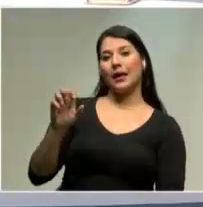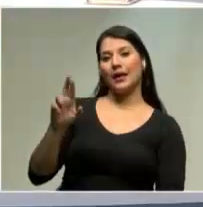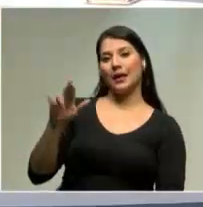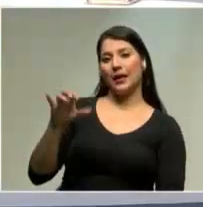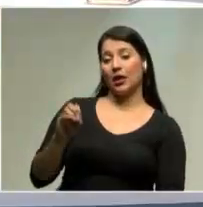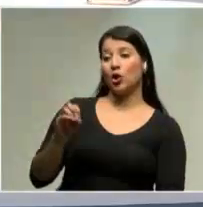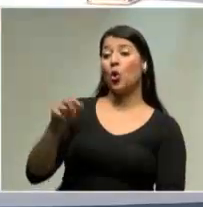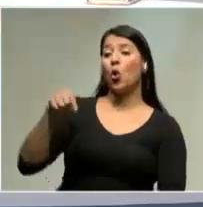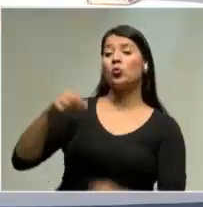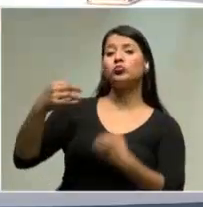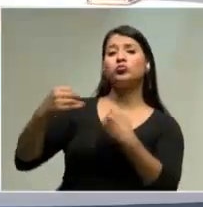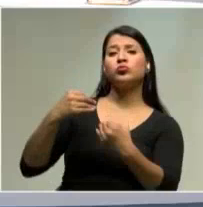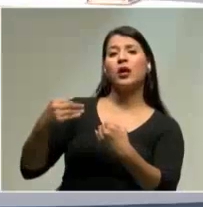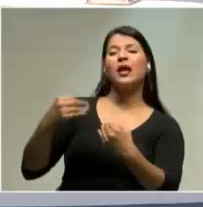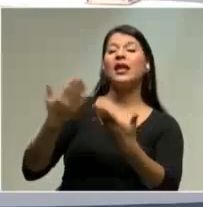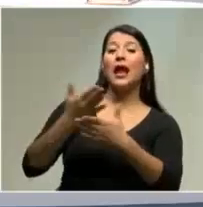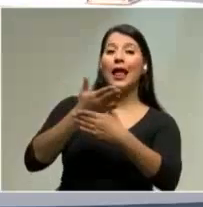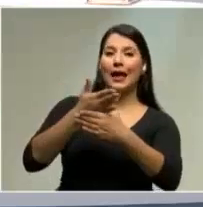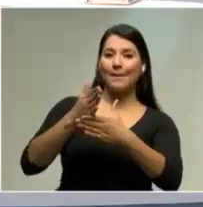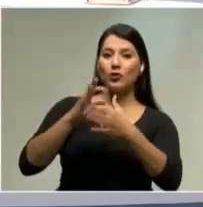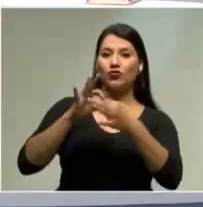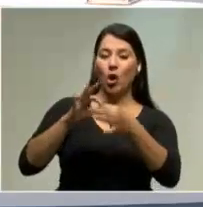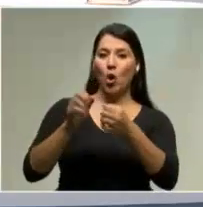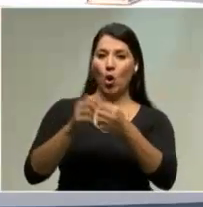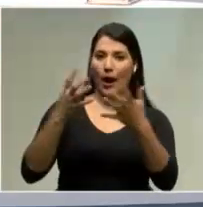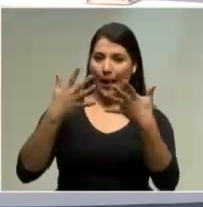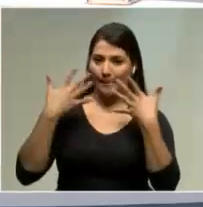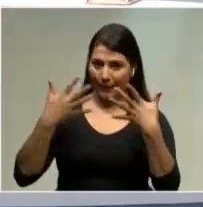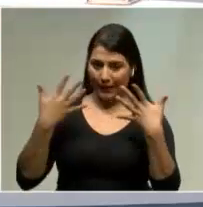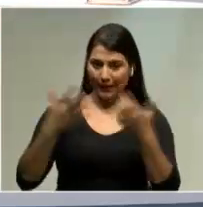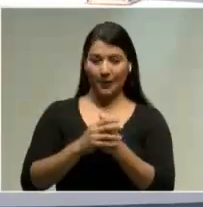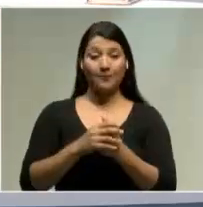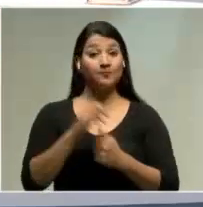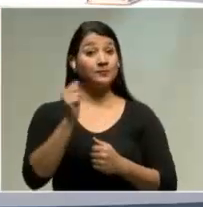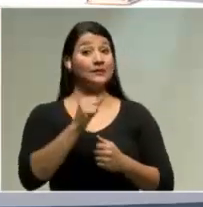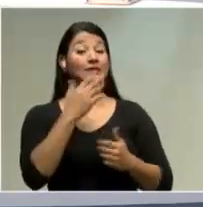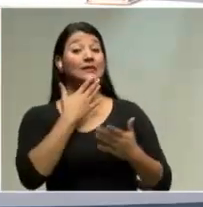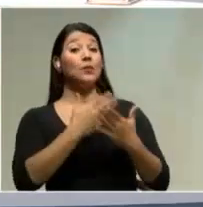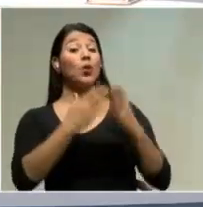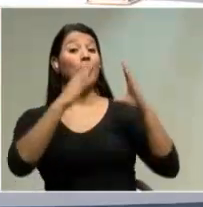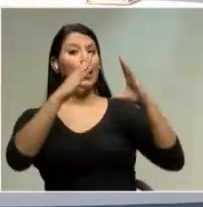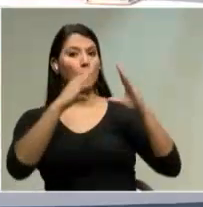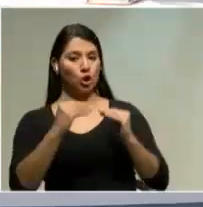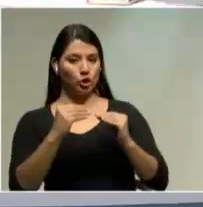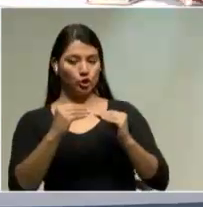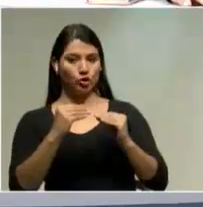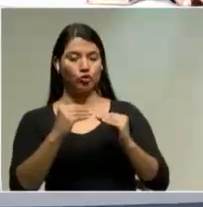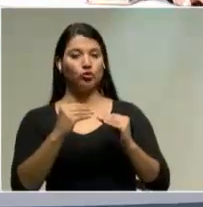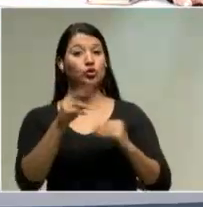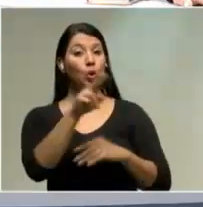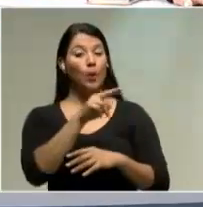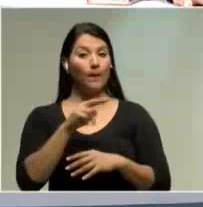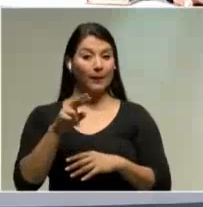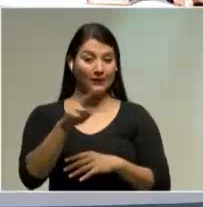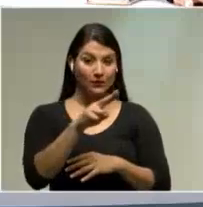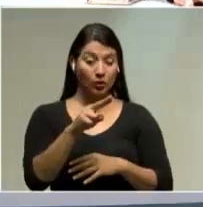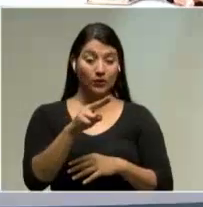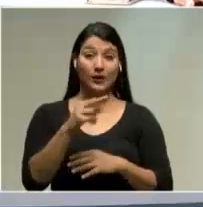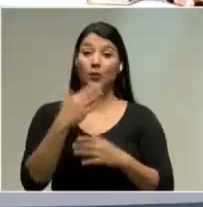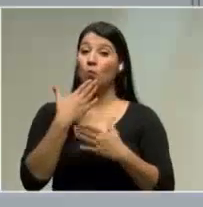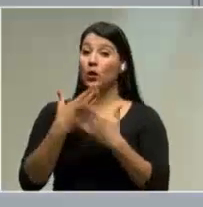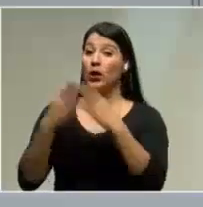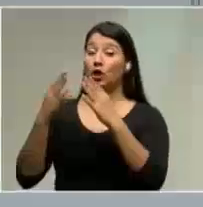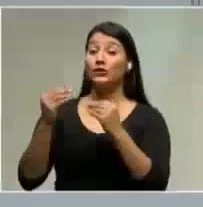detallar la parte del capítulo ambiental del informe. Así es, muy buenas tardes, noches más bien, don Ernesto Eisel. Y